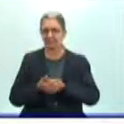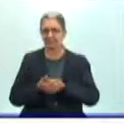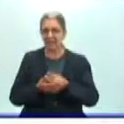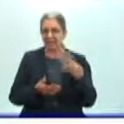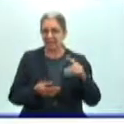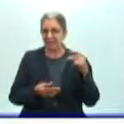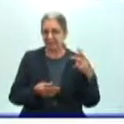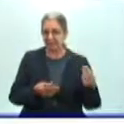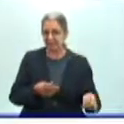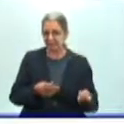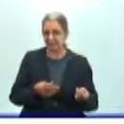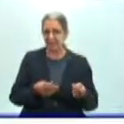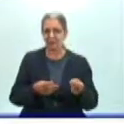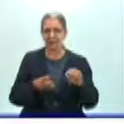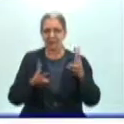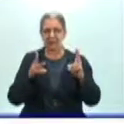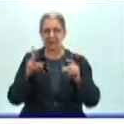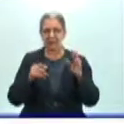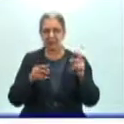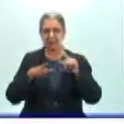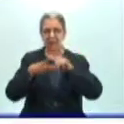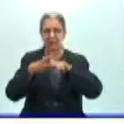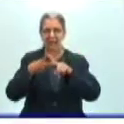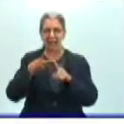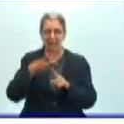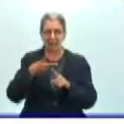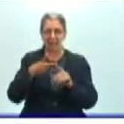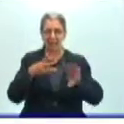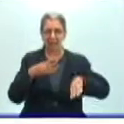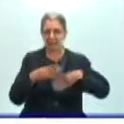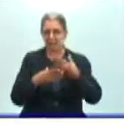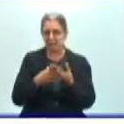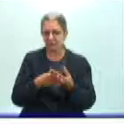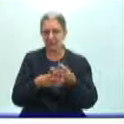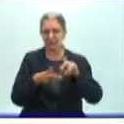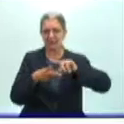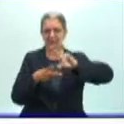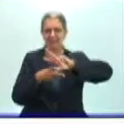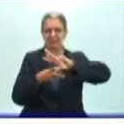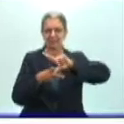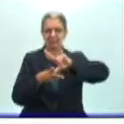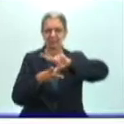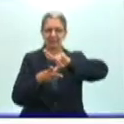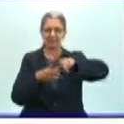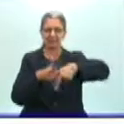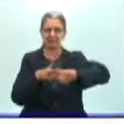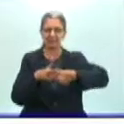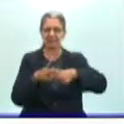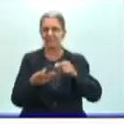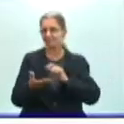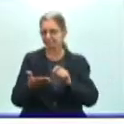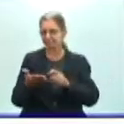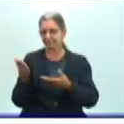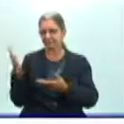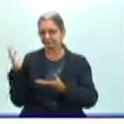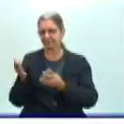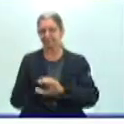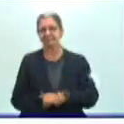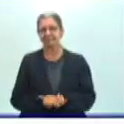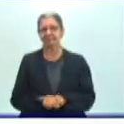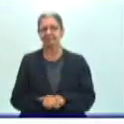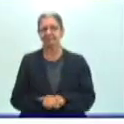Ejercicios de cálculo de ángulo y demostración en la circunferencia. Tienes un tiempo para anotar.